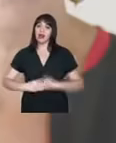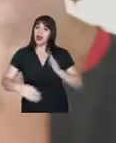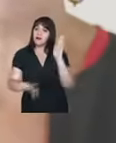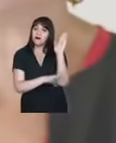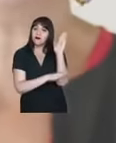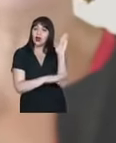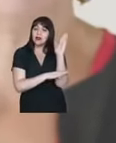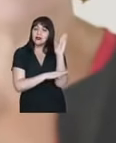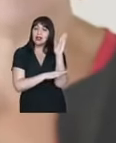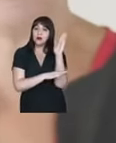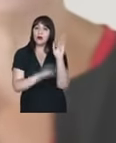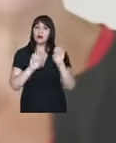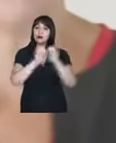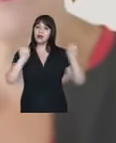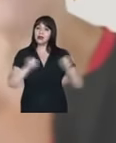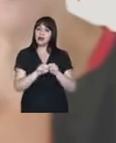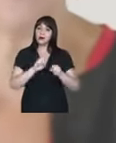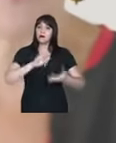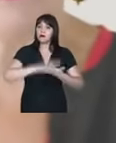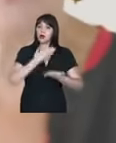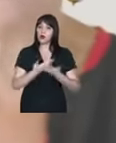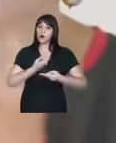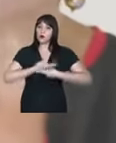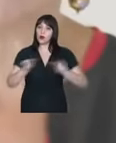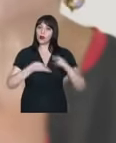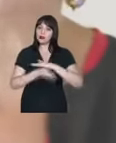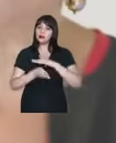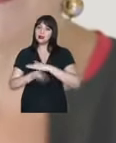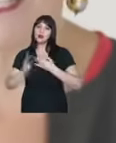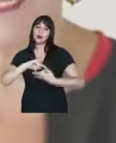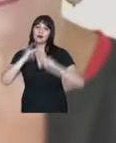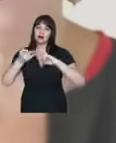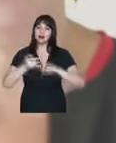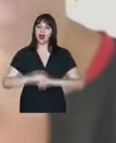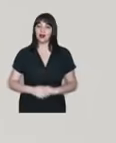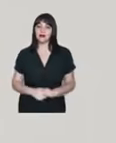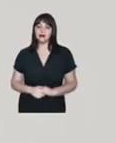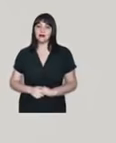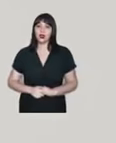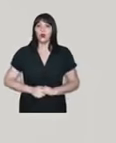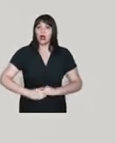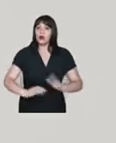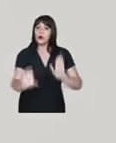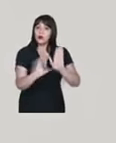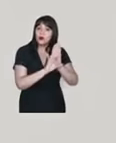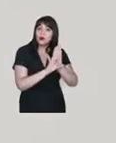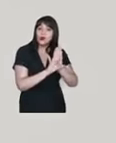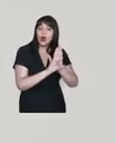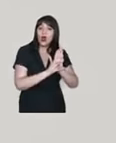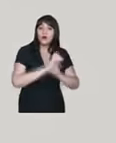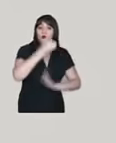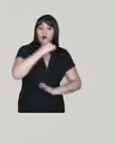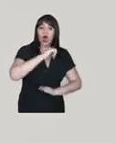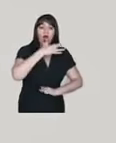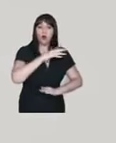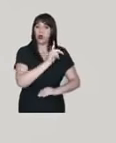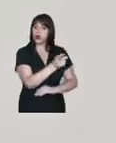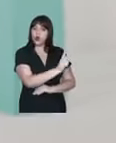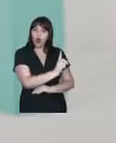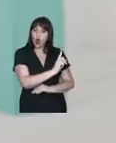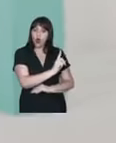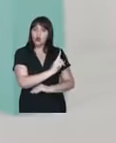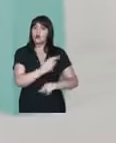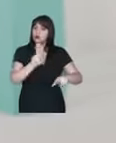pobres, sentando las bases para un sistema de salud público de acceso universal. Una constitución que desprivatice el